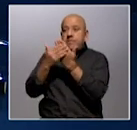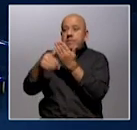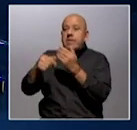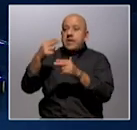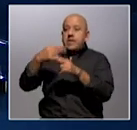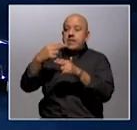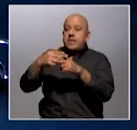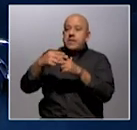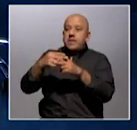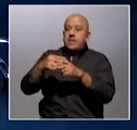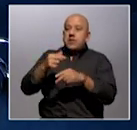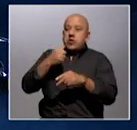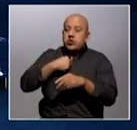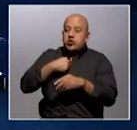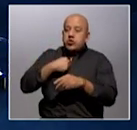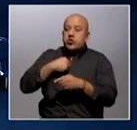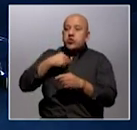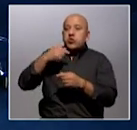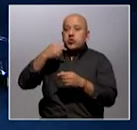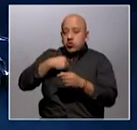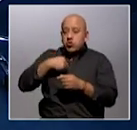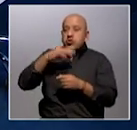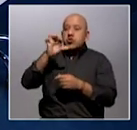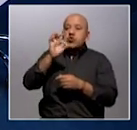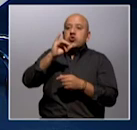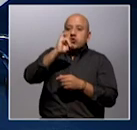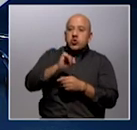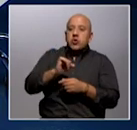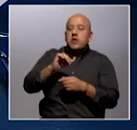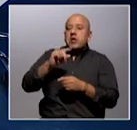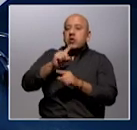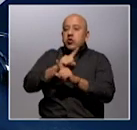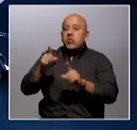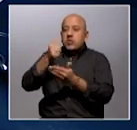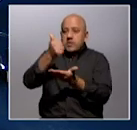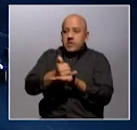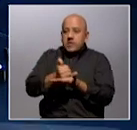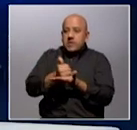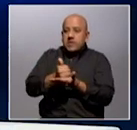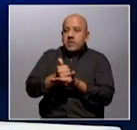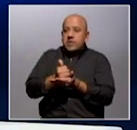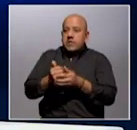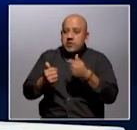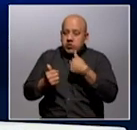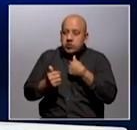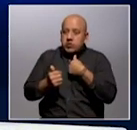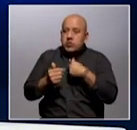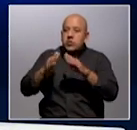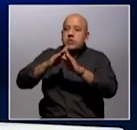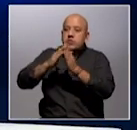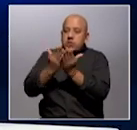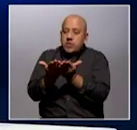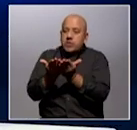libro se llama yo soy el que no está el yo es es la clave de este libro porque es un